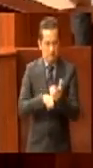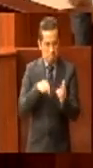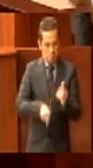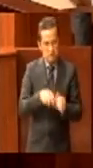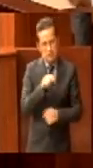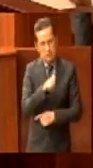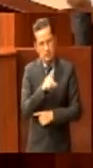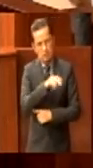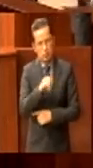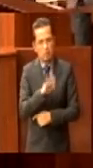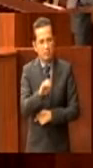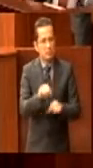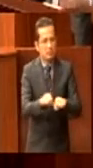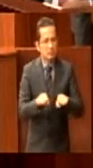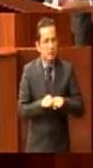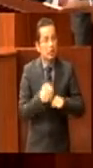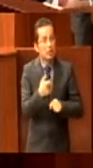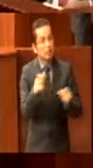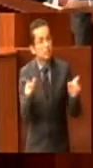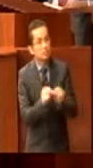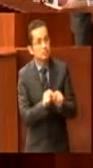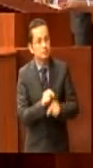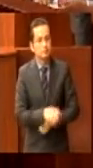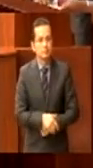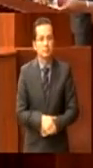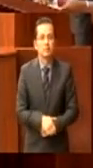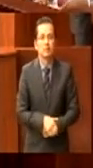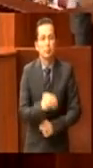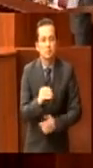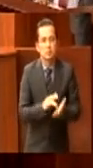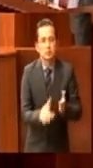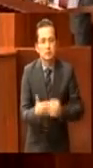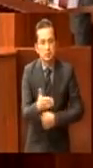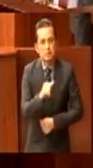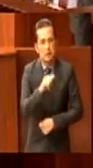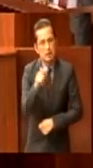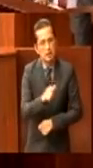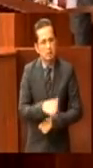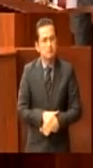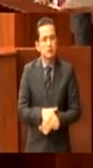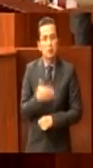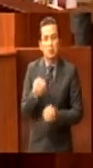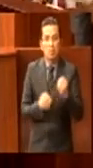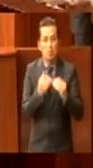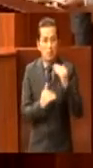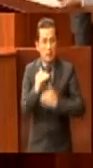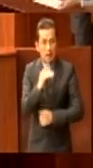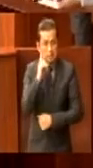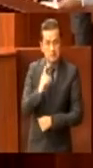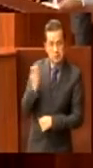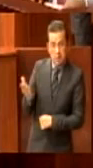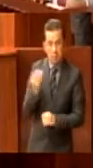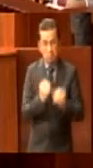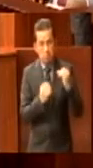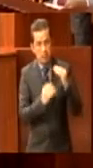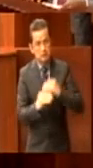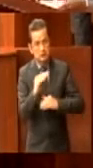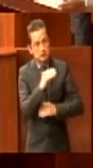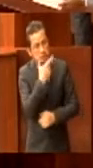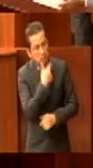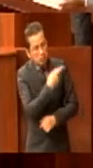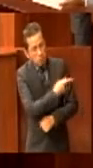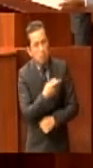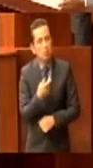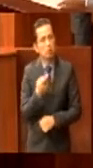órgano jurisdiccional es la cuenta presidenta muchísimas gracias al ex magistrada a magistrado está a su consideración